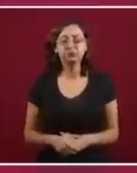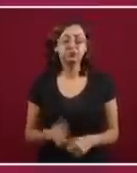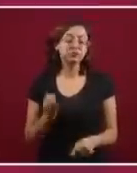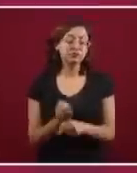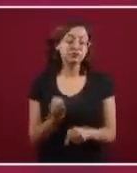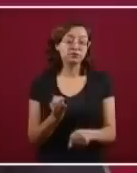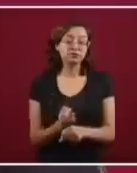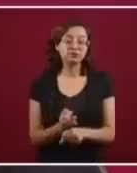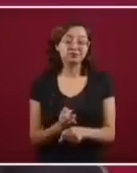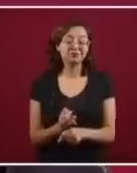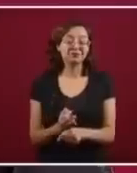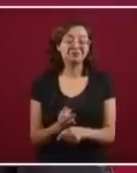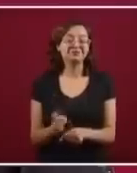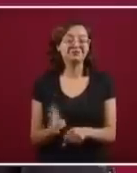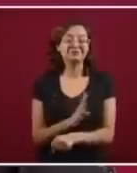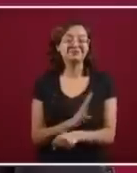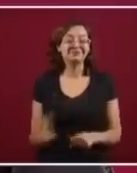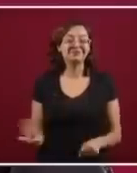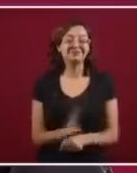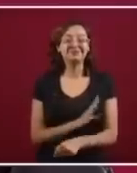es que somos libres